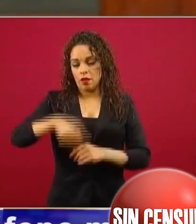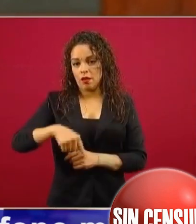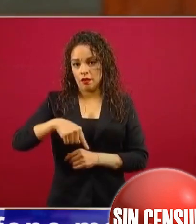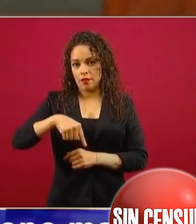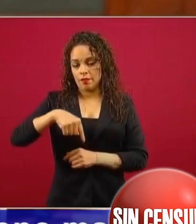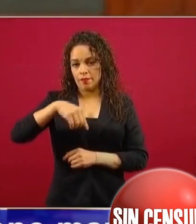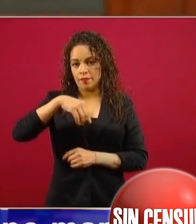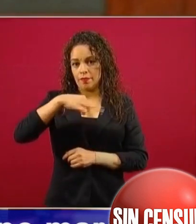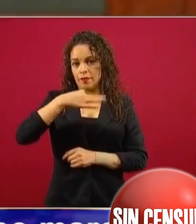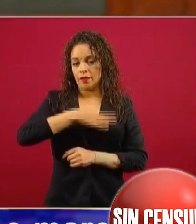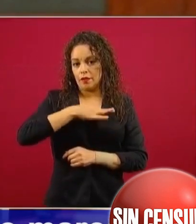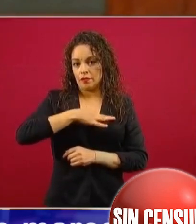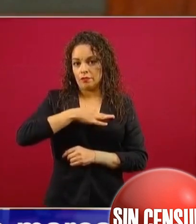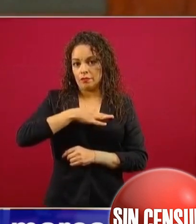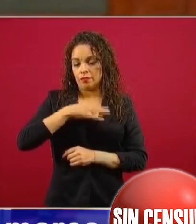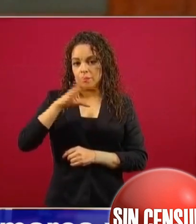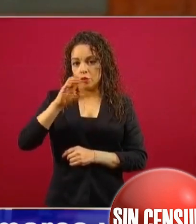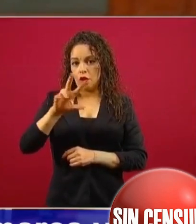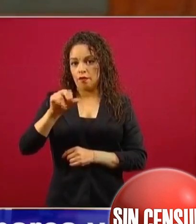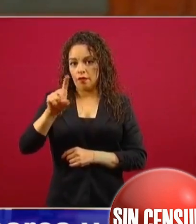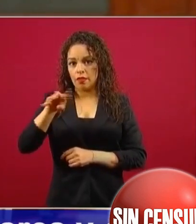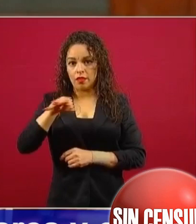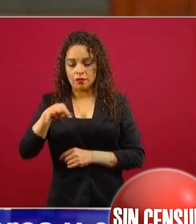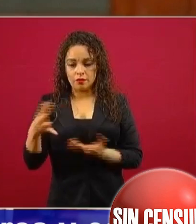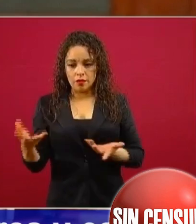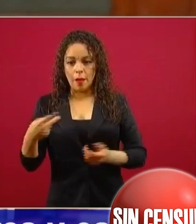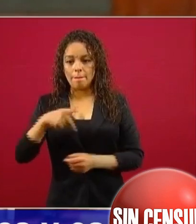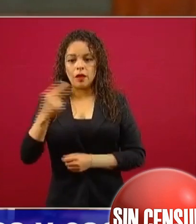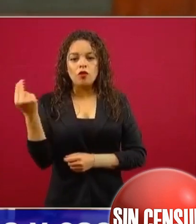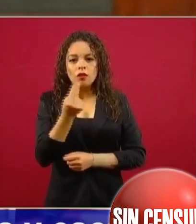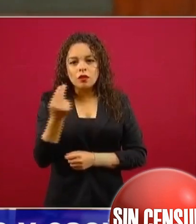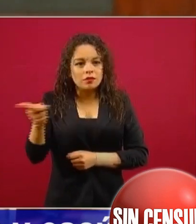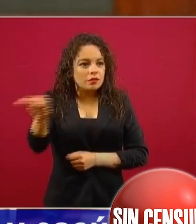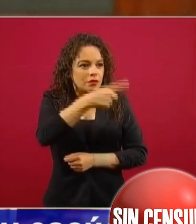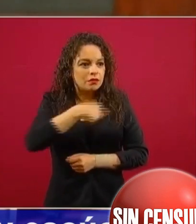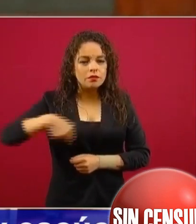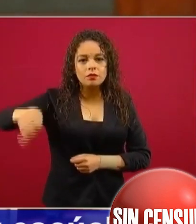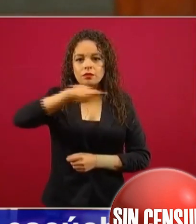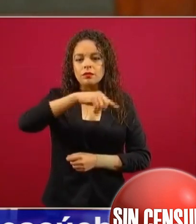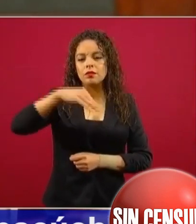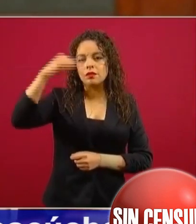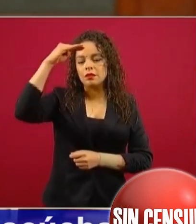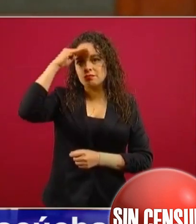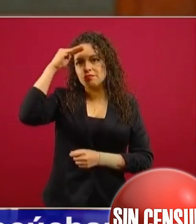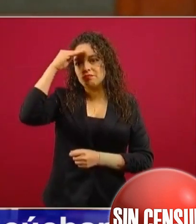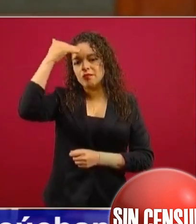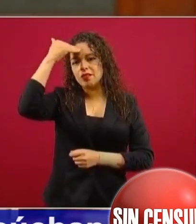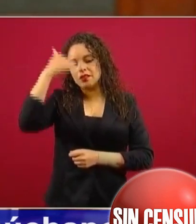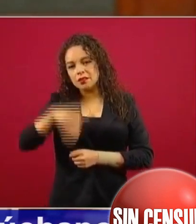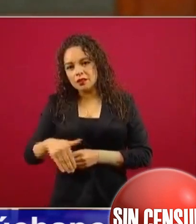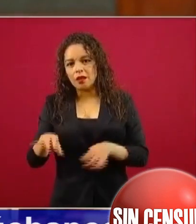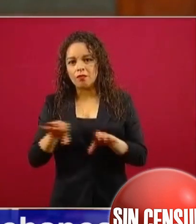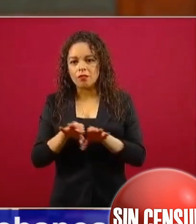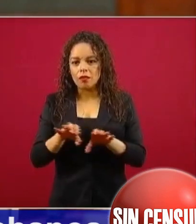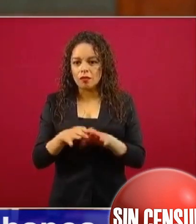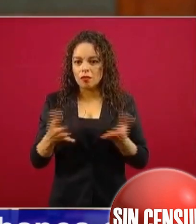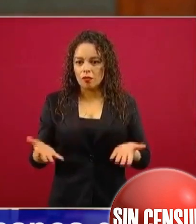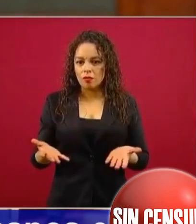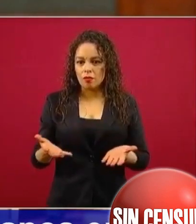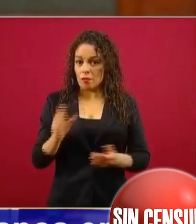sí necesitamos como que palabras de aliento y saber qué posición, si va a seguir siendo lo de